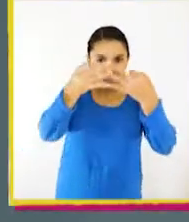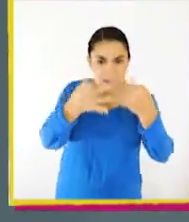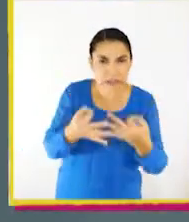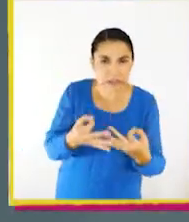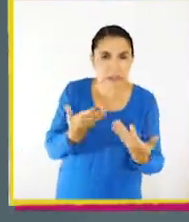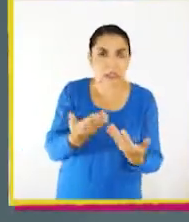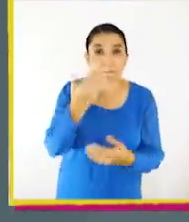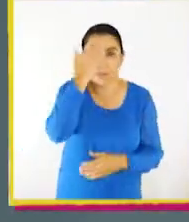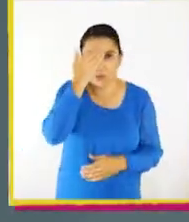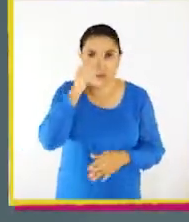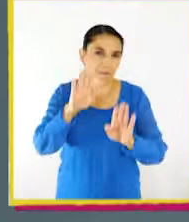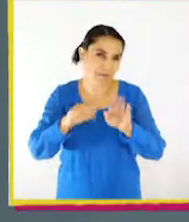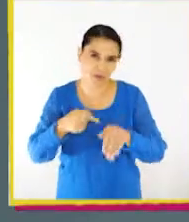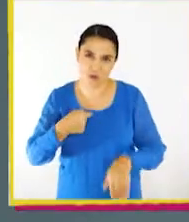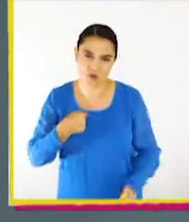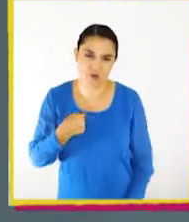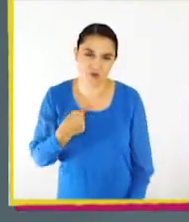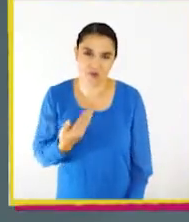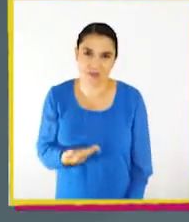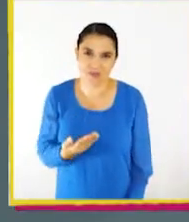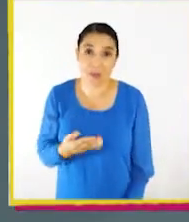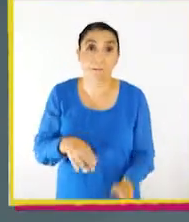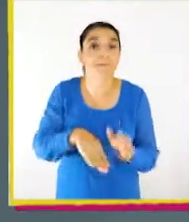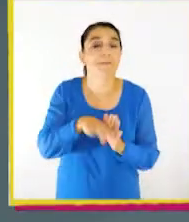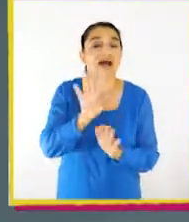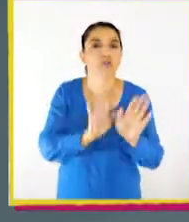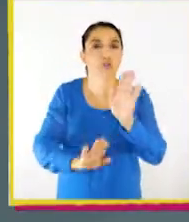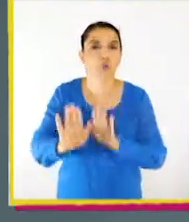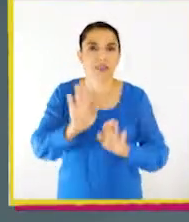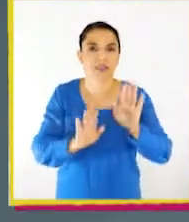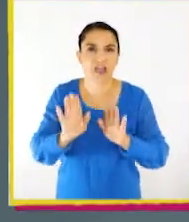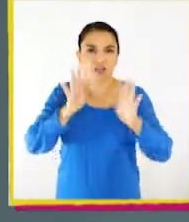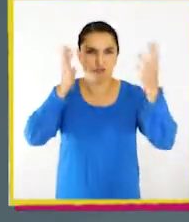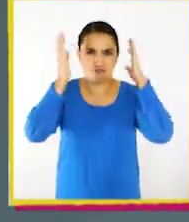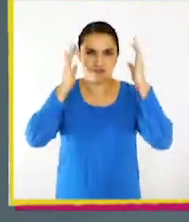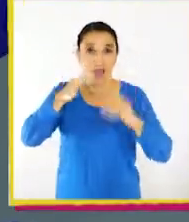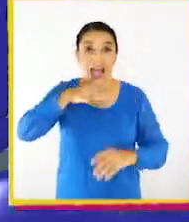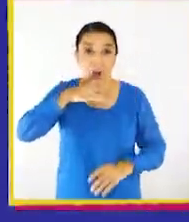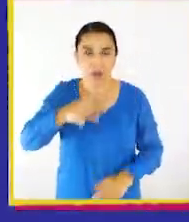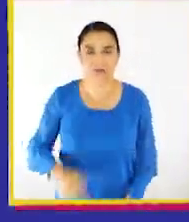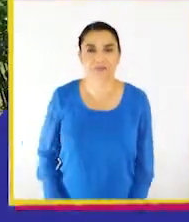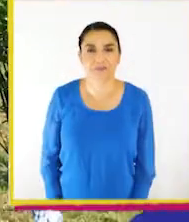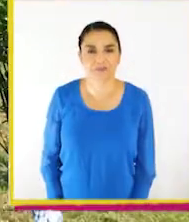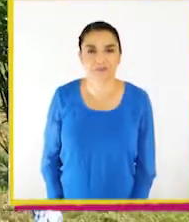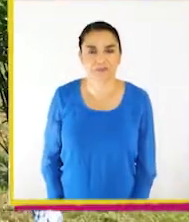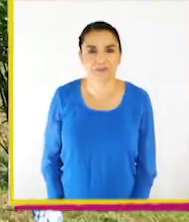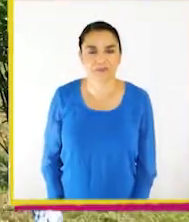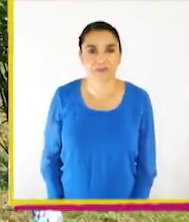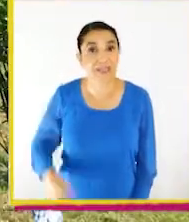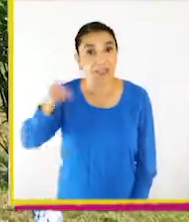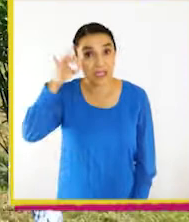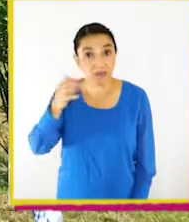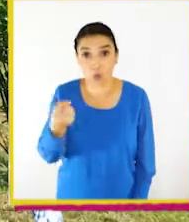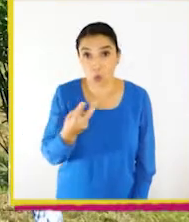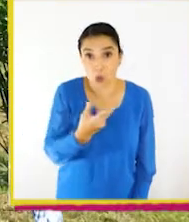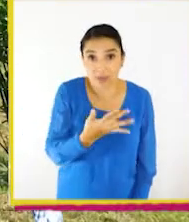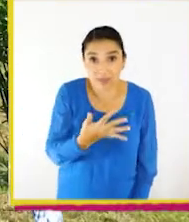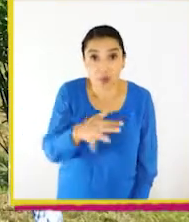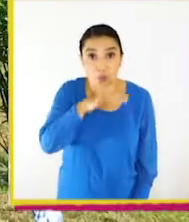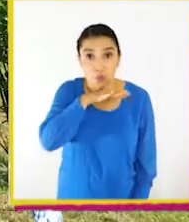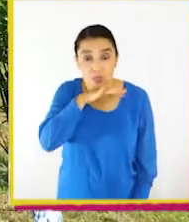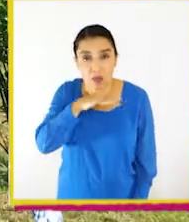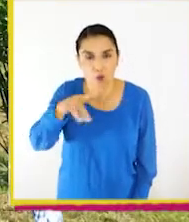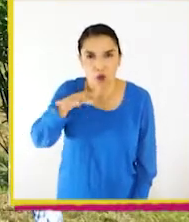promedio se preocuparán tanto como yo y tendrán más cuidado con el gasto de agua. Para saber cuánta agua